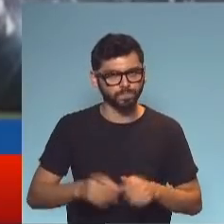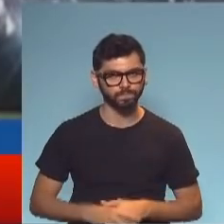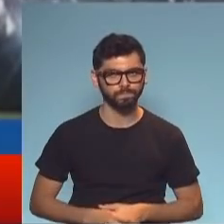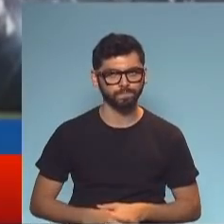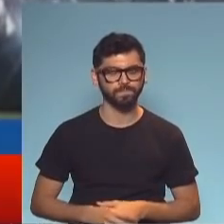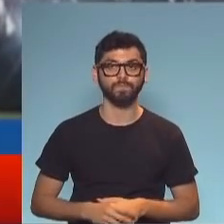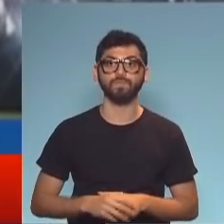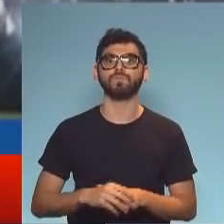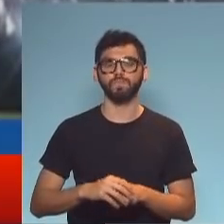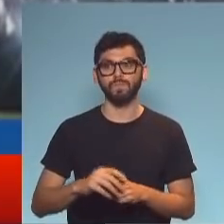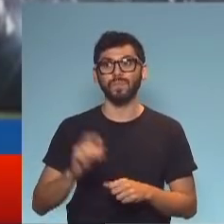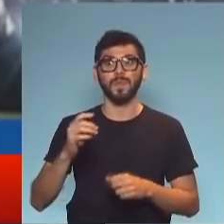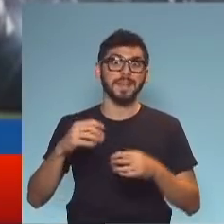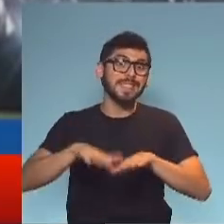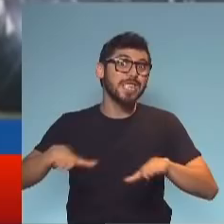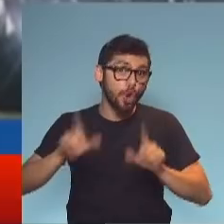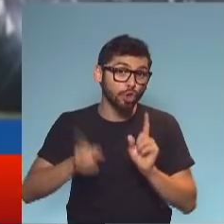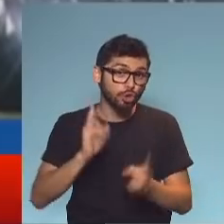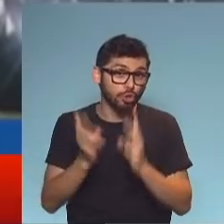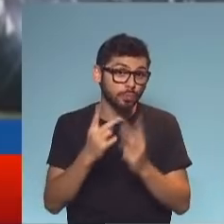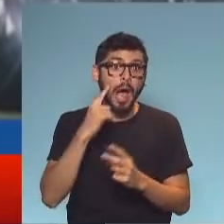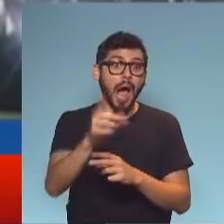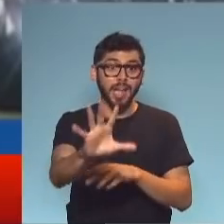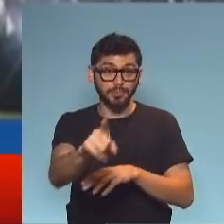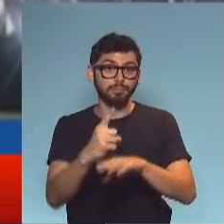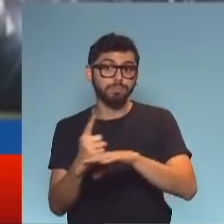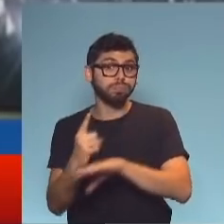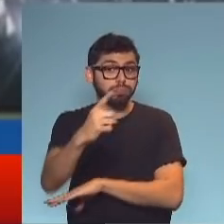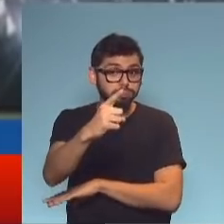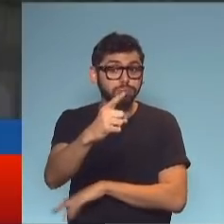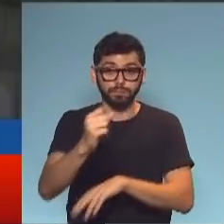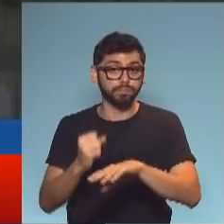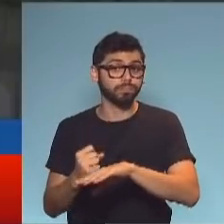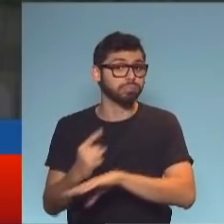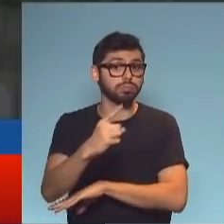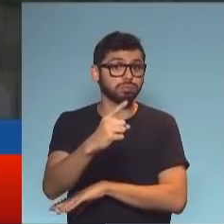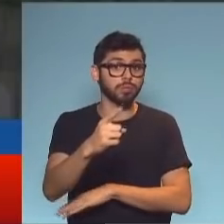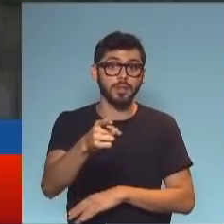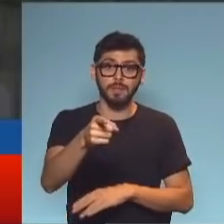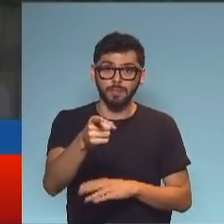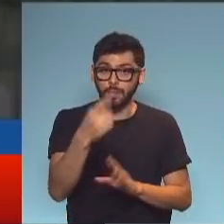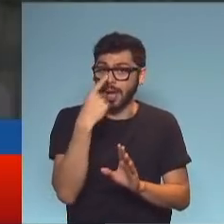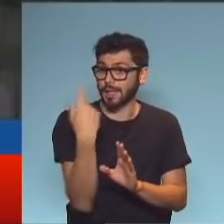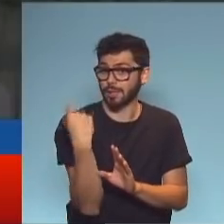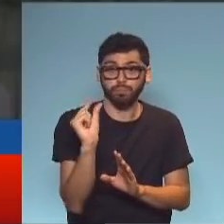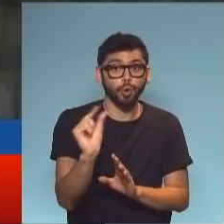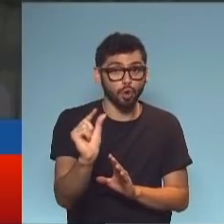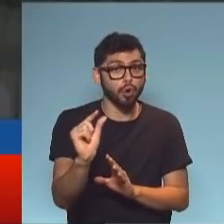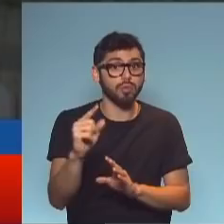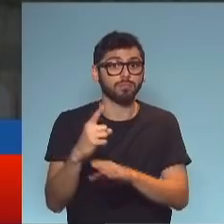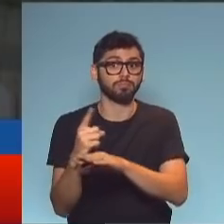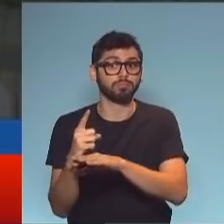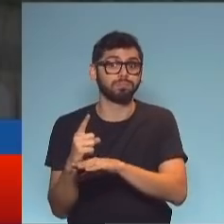muertas, entre ellos niños. Esto es, estas imágenes que estamos compartiendo son imágenes de estos últimos momentos, ¿sí? Los